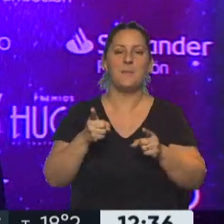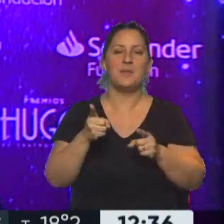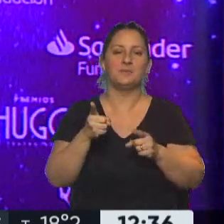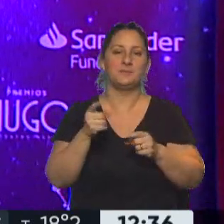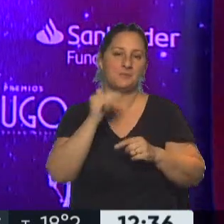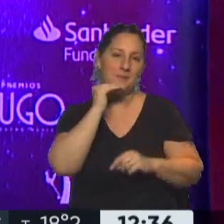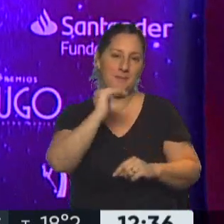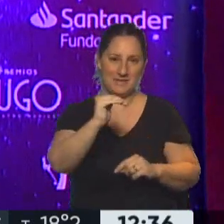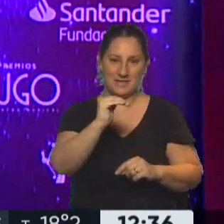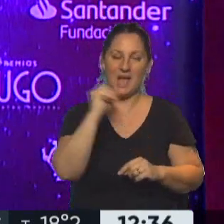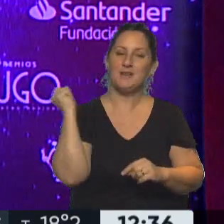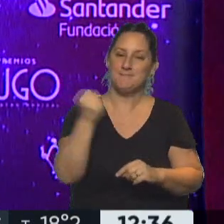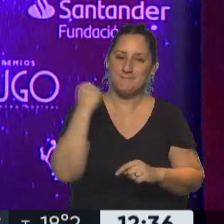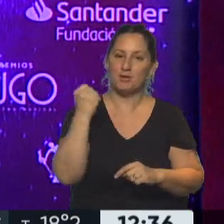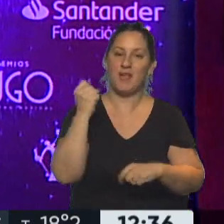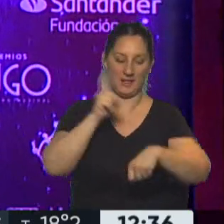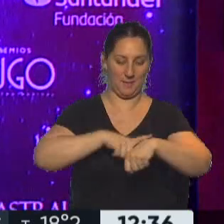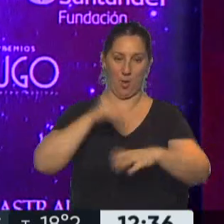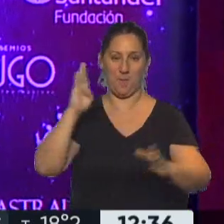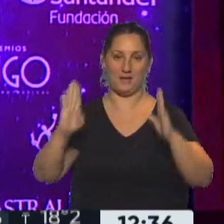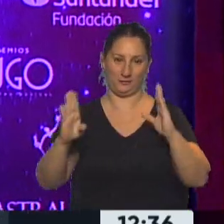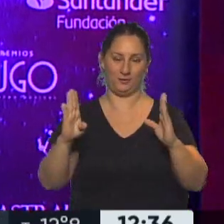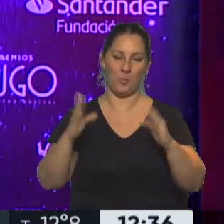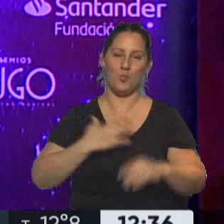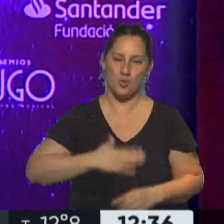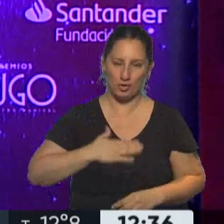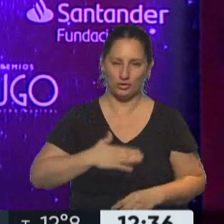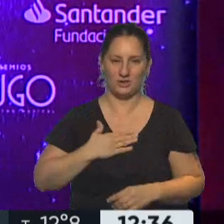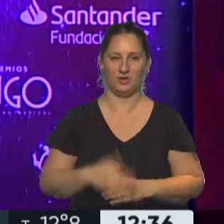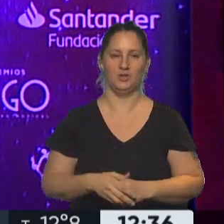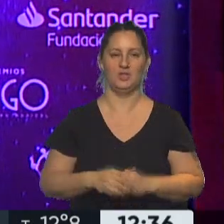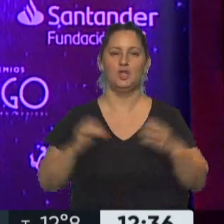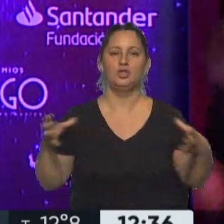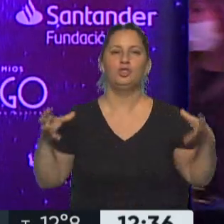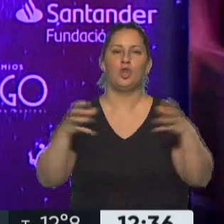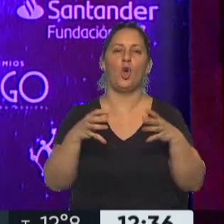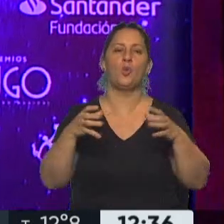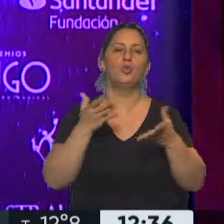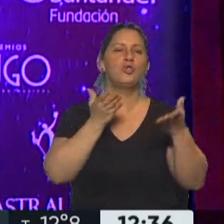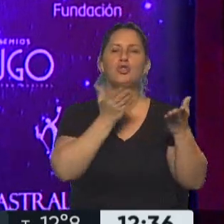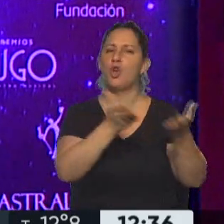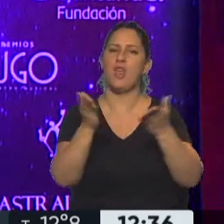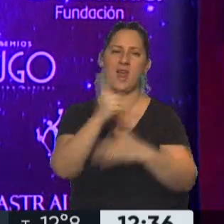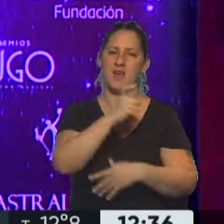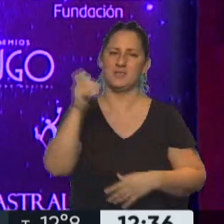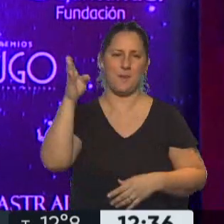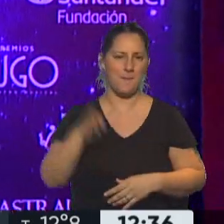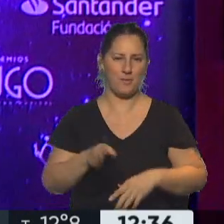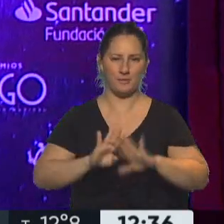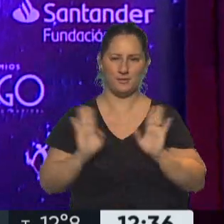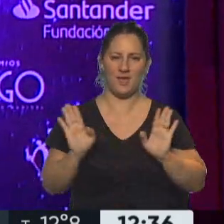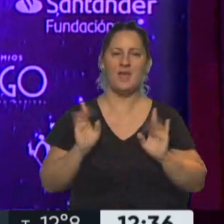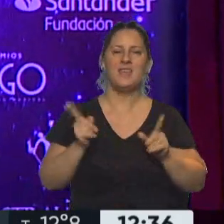es como muy importante, sobre todo en este momento, así que contentísimo. Todos juntos, es solidaridad pura. Totalmente, solidaridad